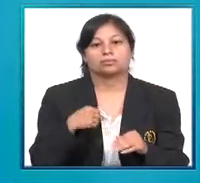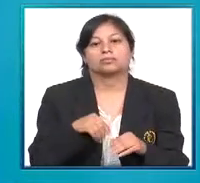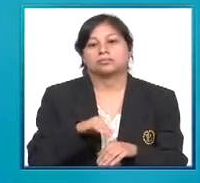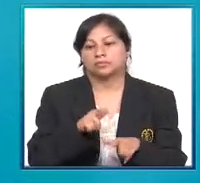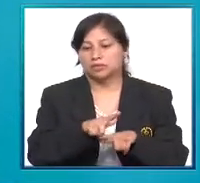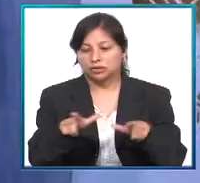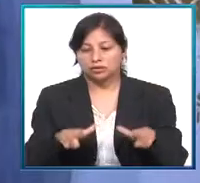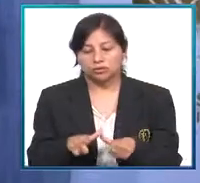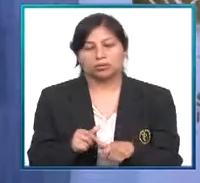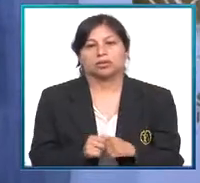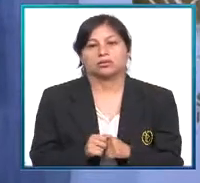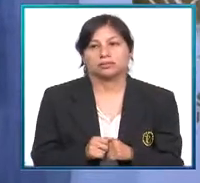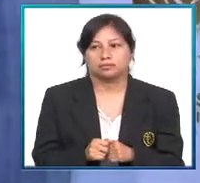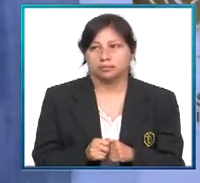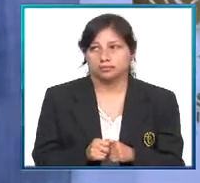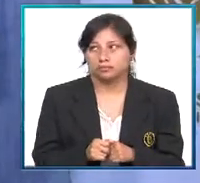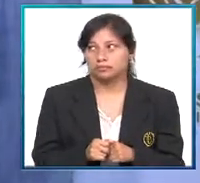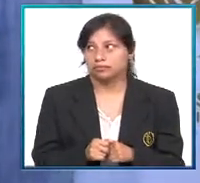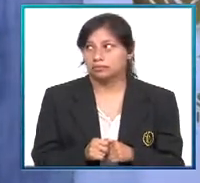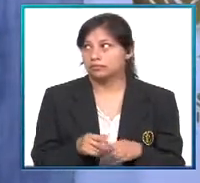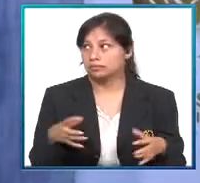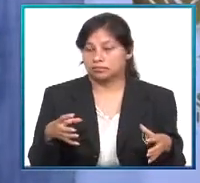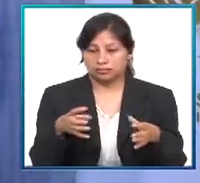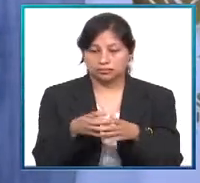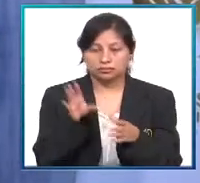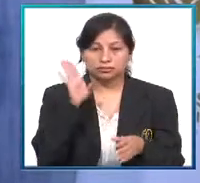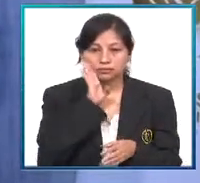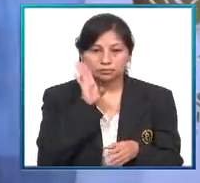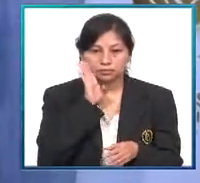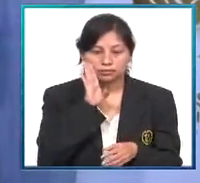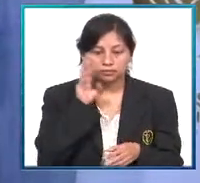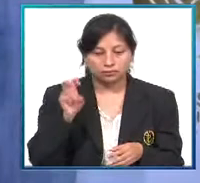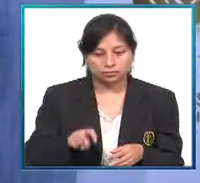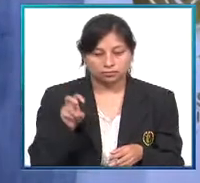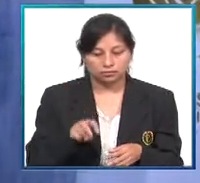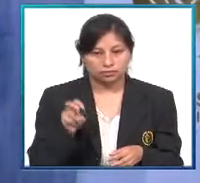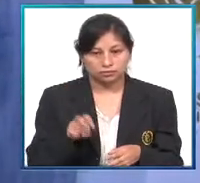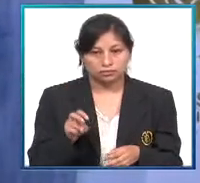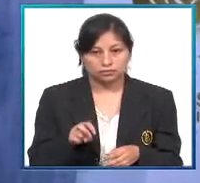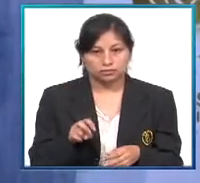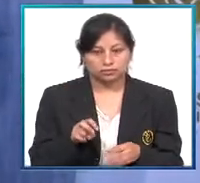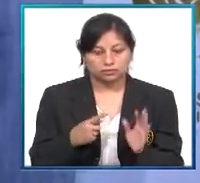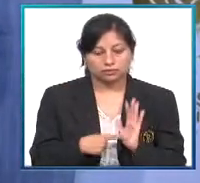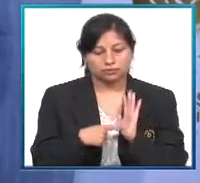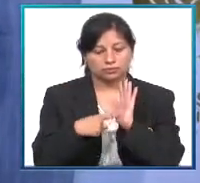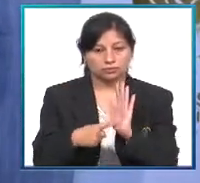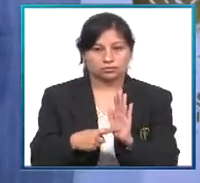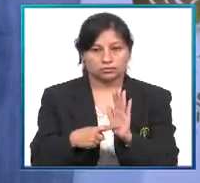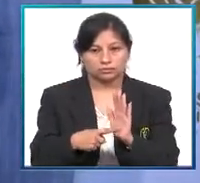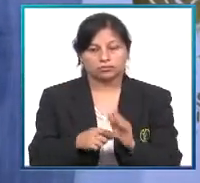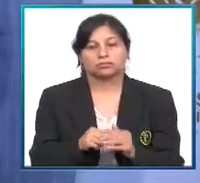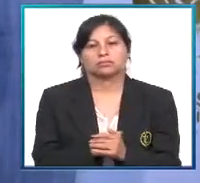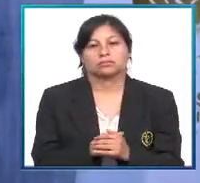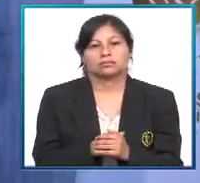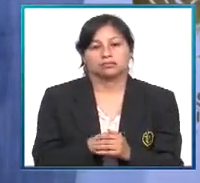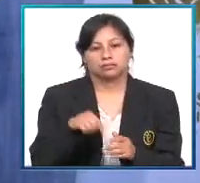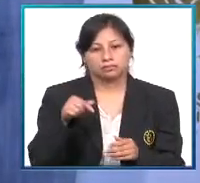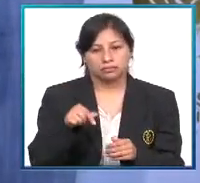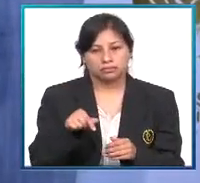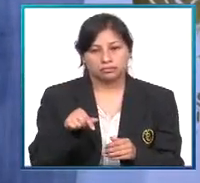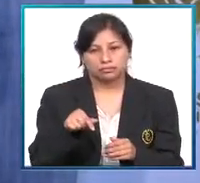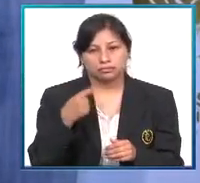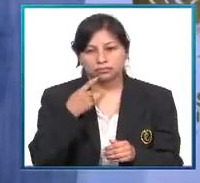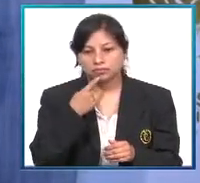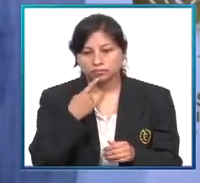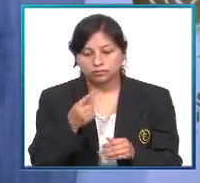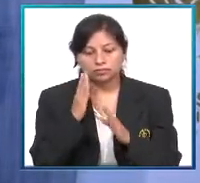rural. La Comisión de la Juventud vio la necesidad de presentar esta iniciativa derivada que el Estado